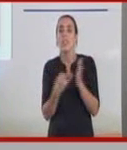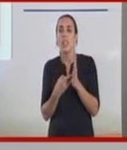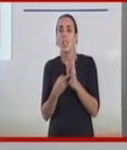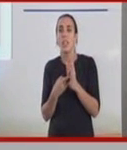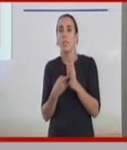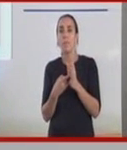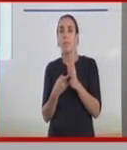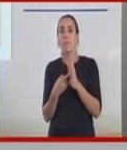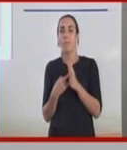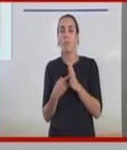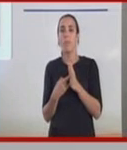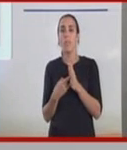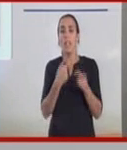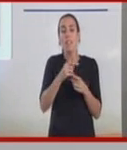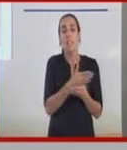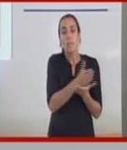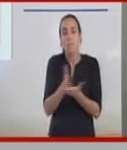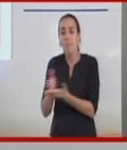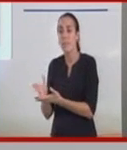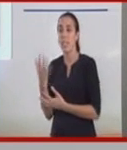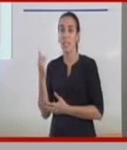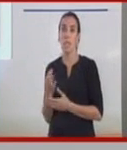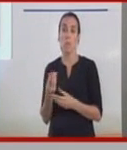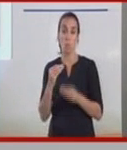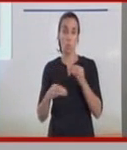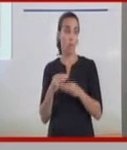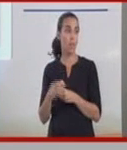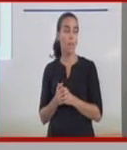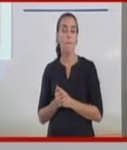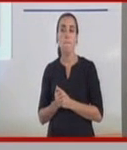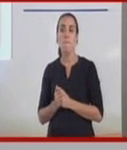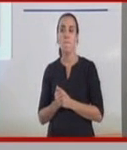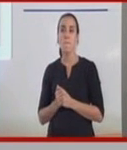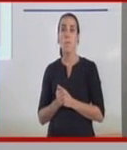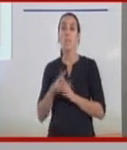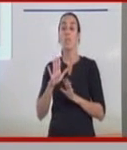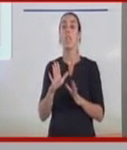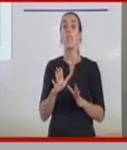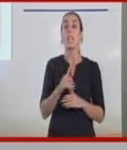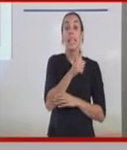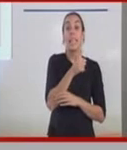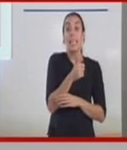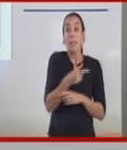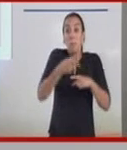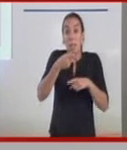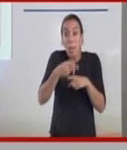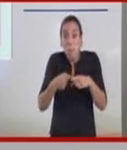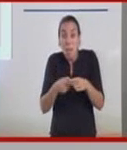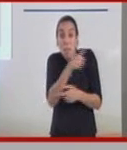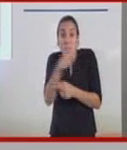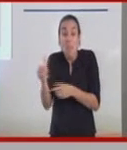que aplicar en las diferentes fases, y además es muy importante que entre taller y taller de codiseño exista un grupo de